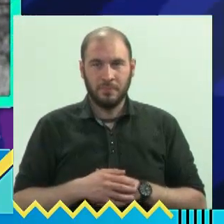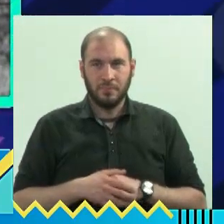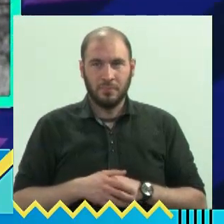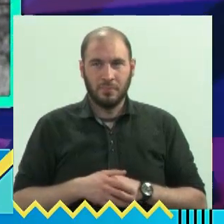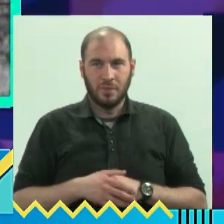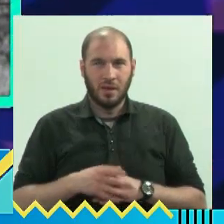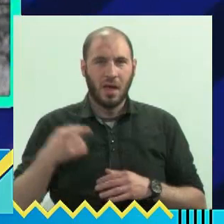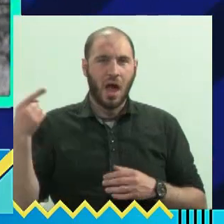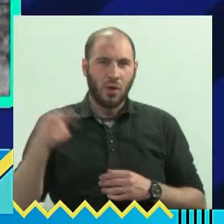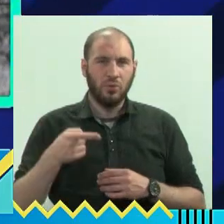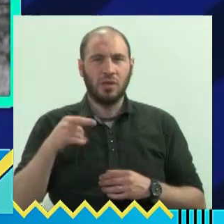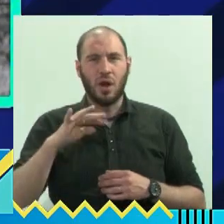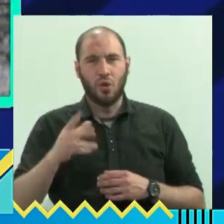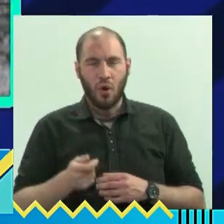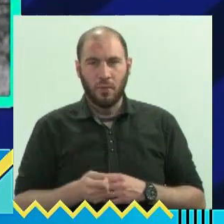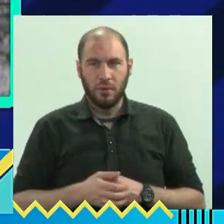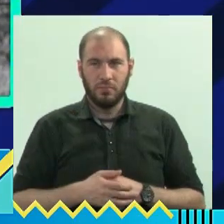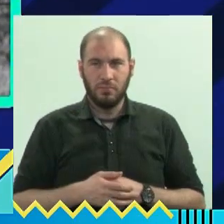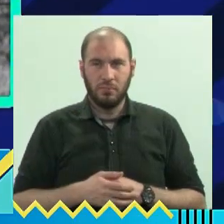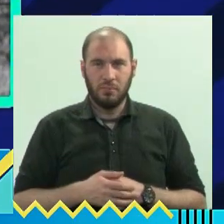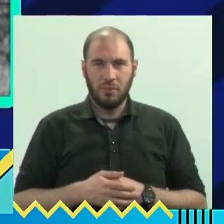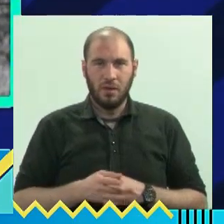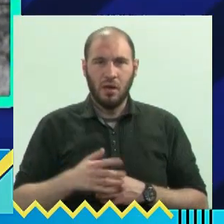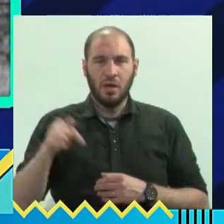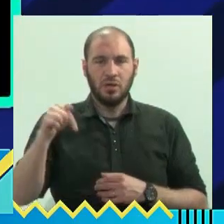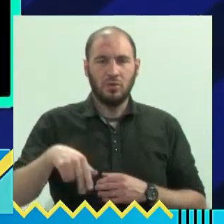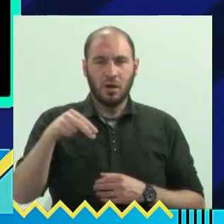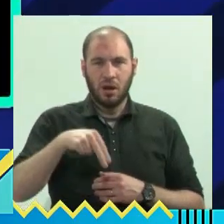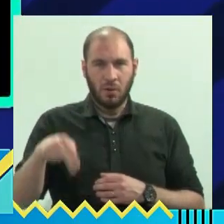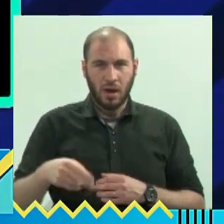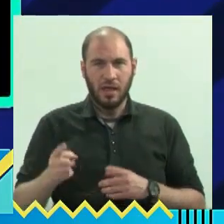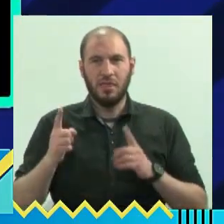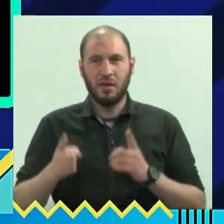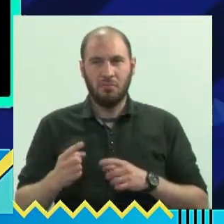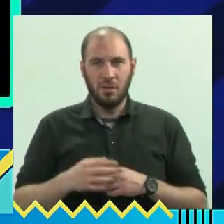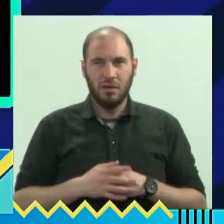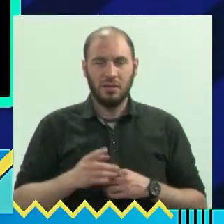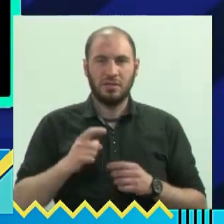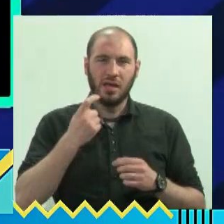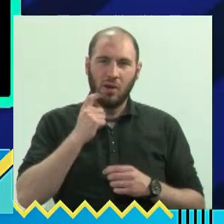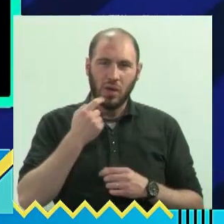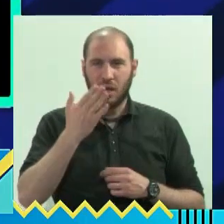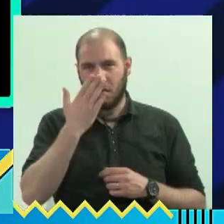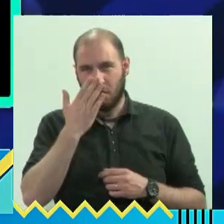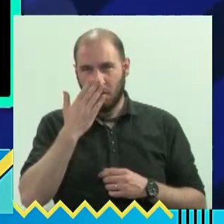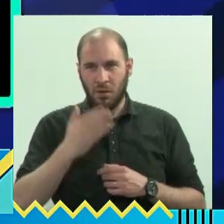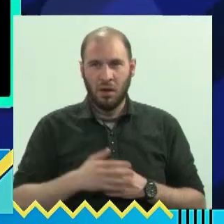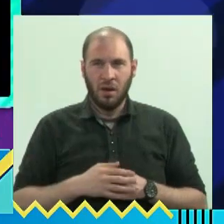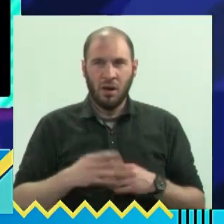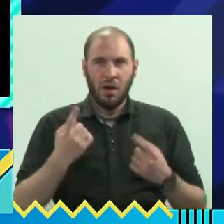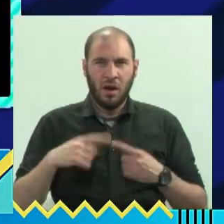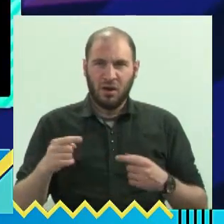le imputaban un robo en el sur de Neuquén y a la vez en San Luis, en Córdoba, o sea, cosas que